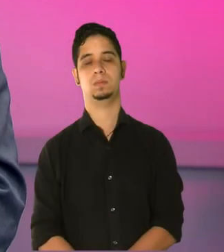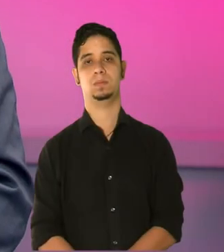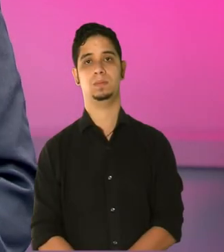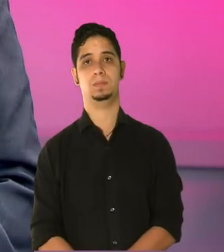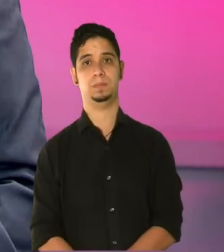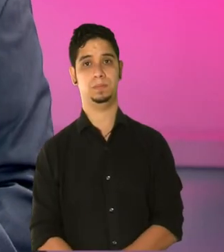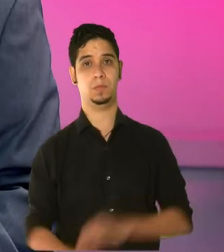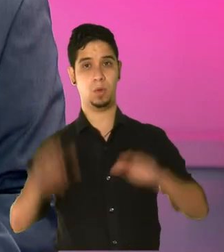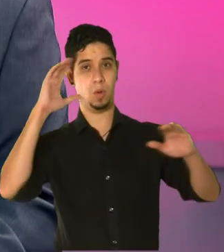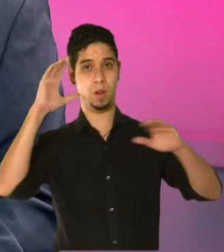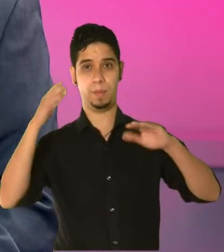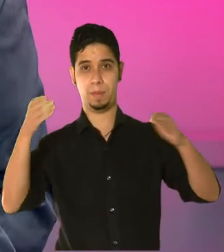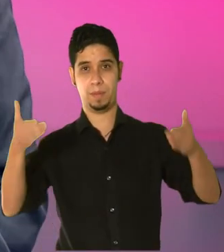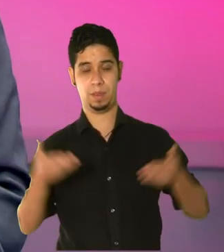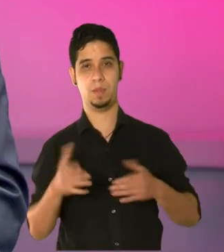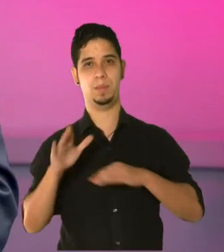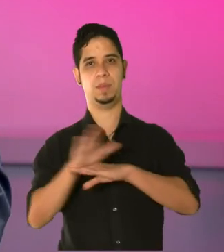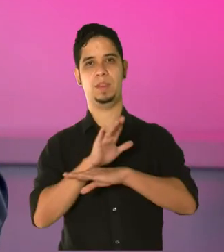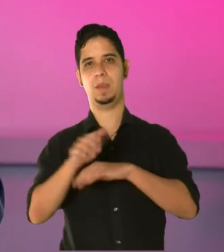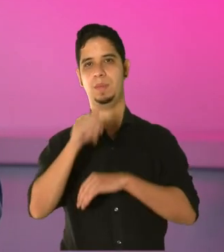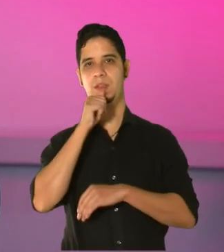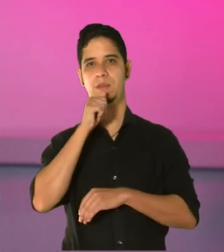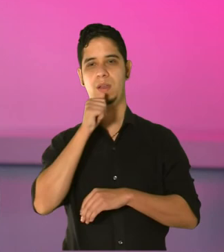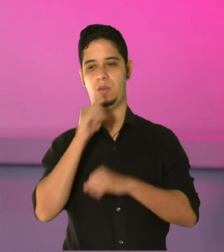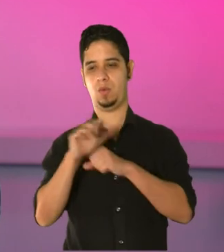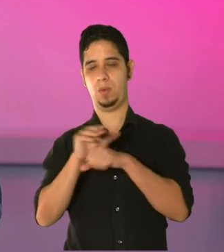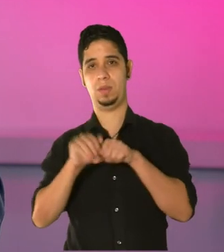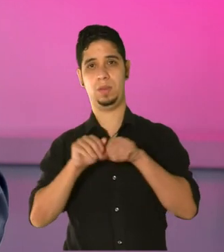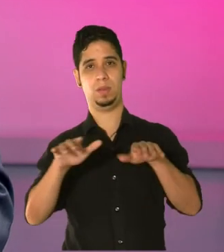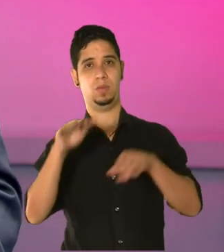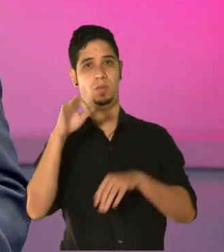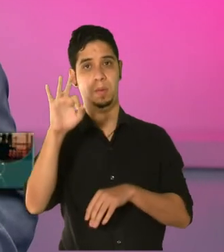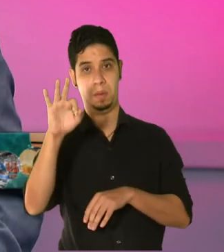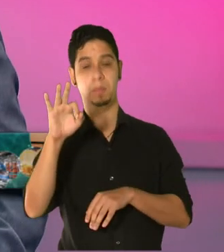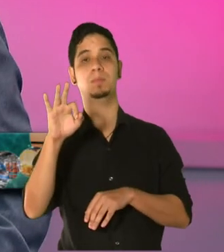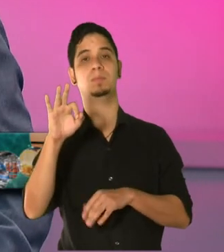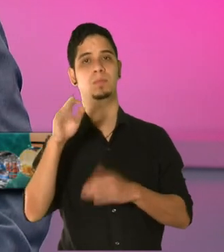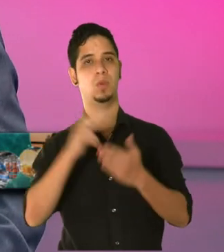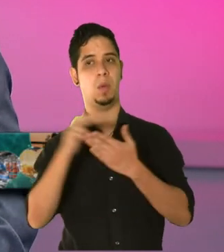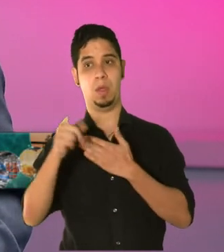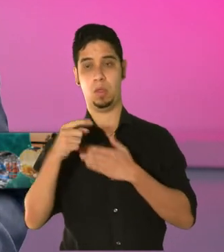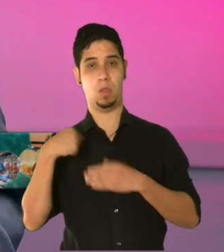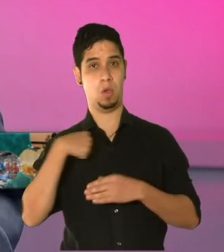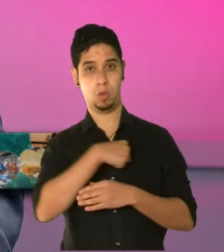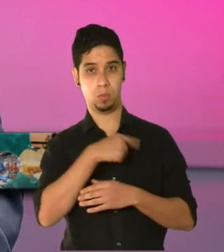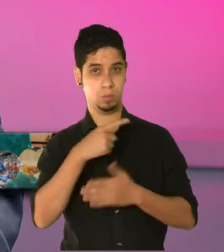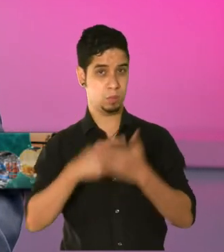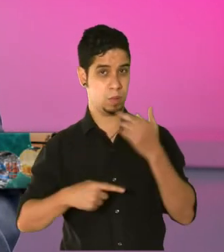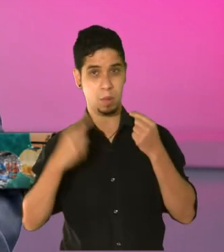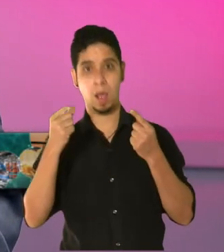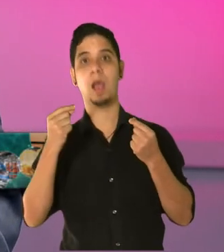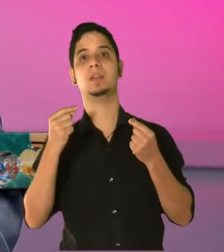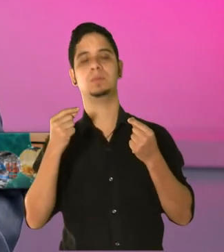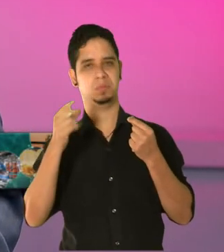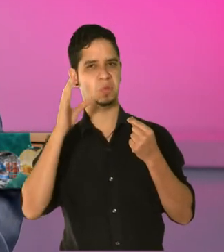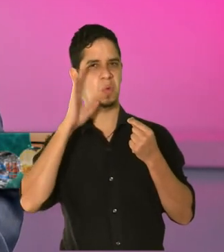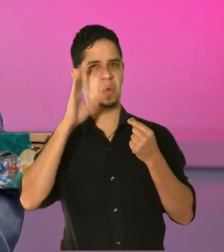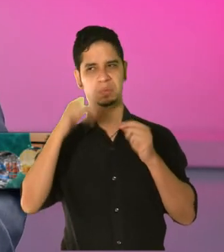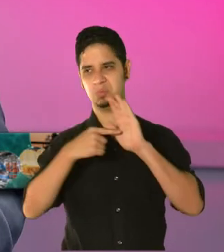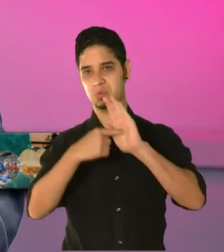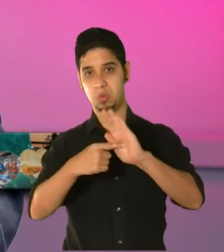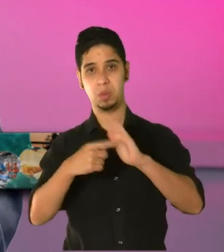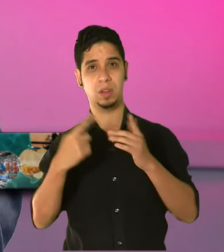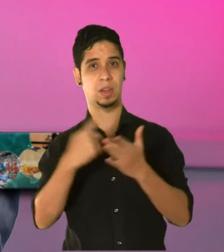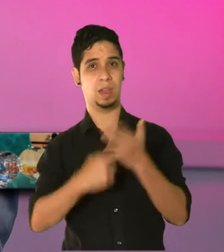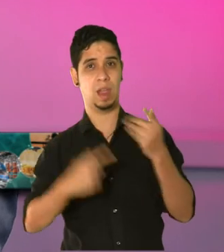bienvenidos a sexto el privado con 29 programa donde damos a conocer los trabajos que realizan nuestros empresarios para